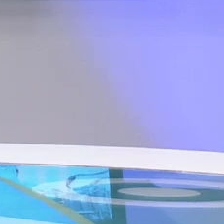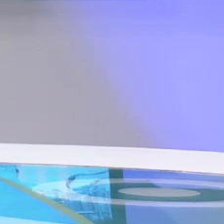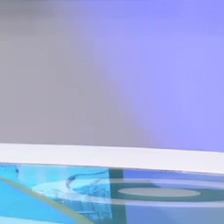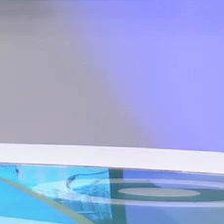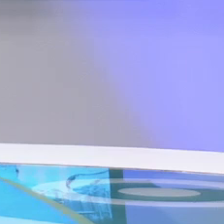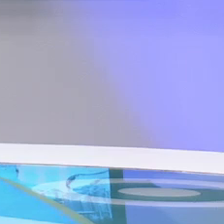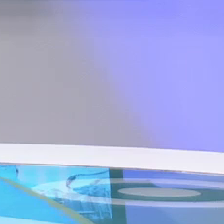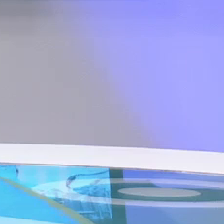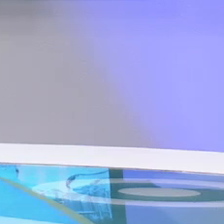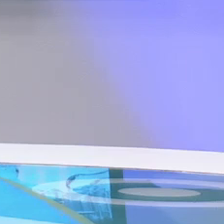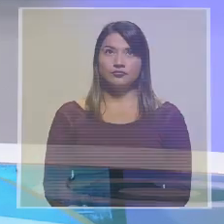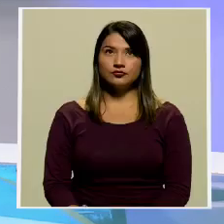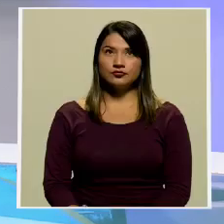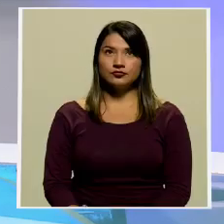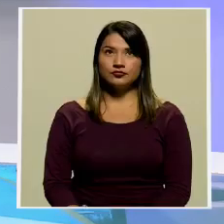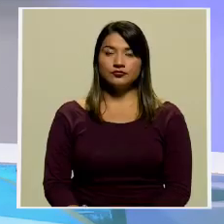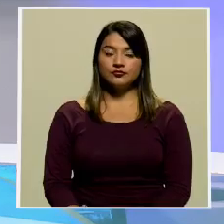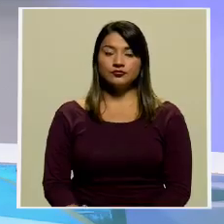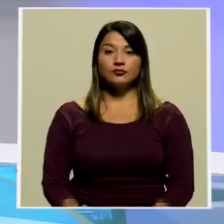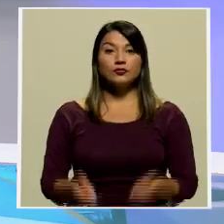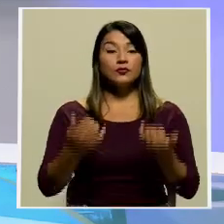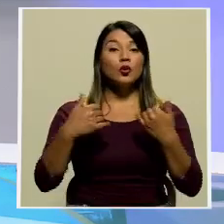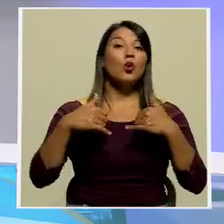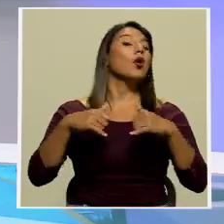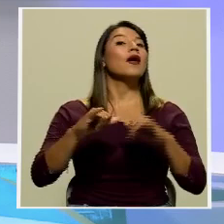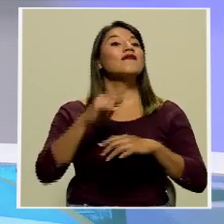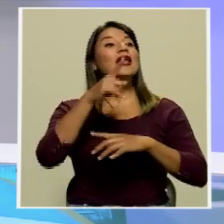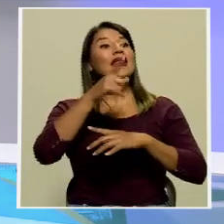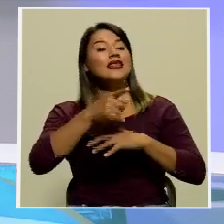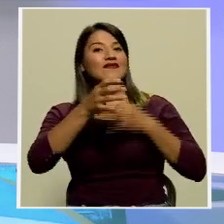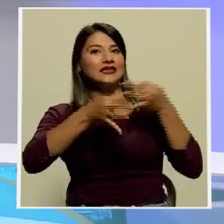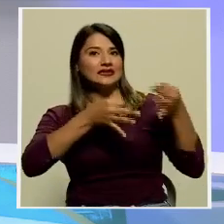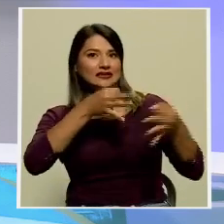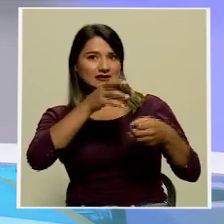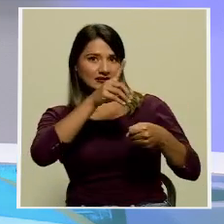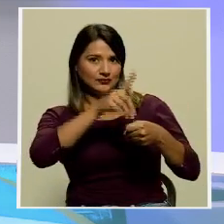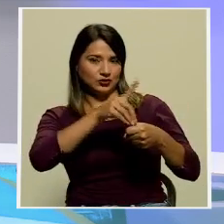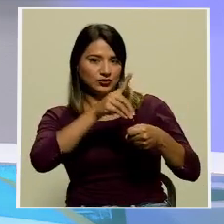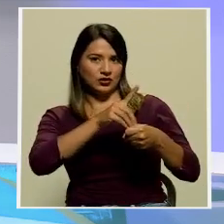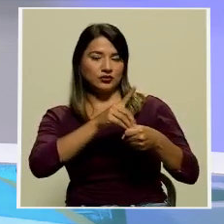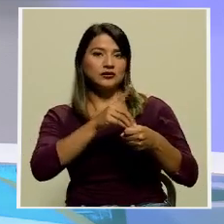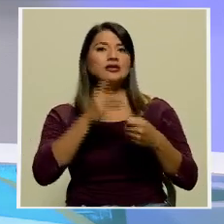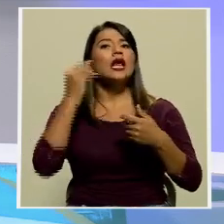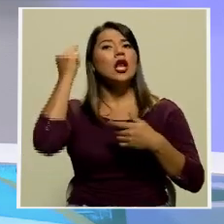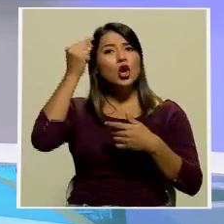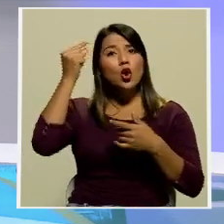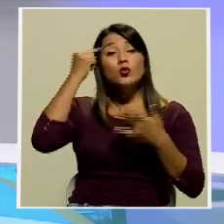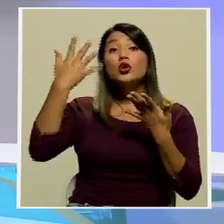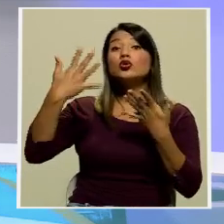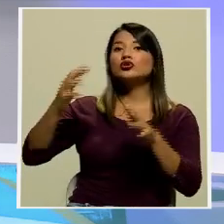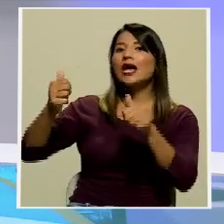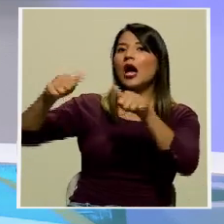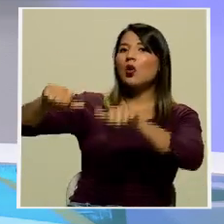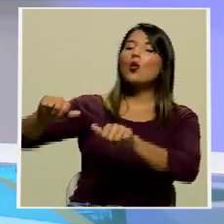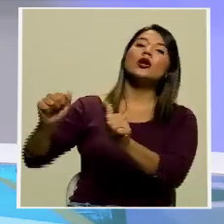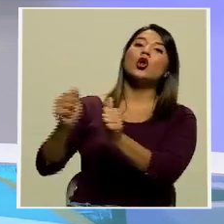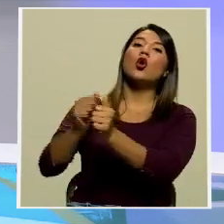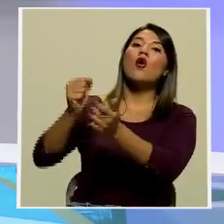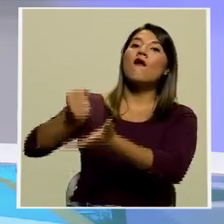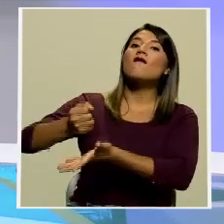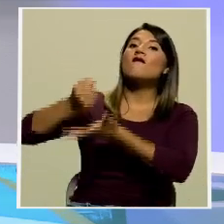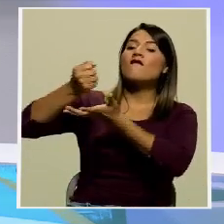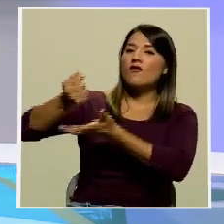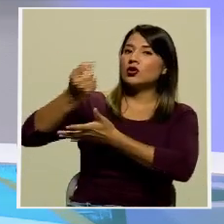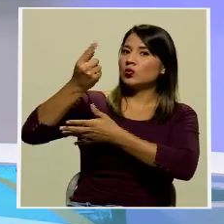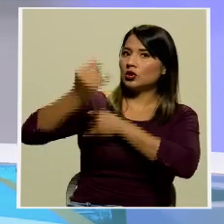debe convencerlos a ellos, a los diputados, y condicionan la aprobación del paquete negociado con el fondo